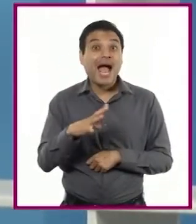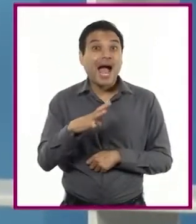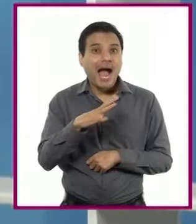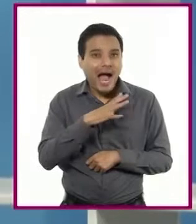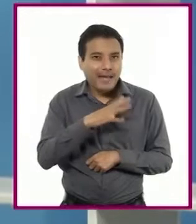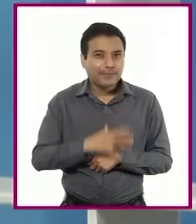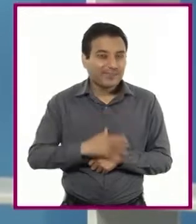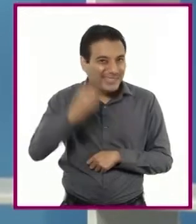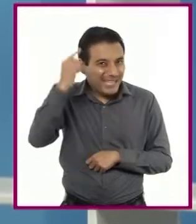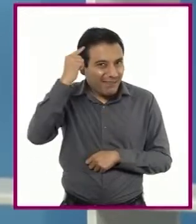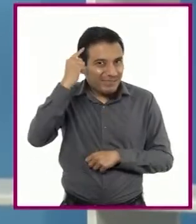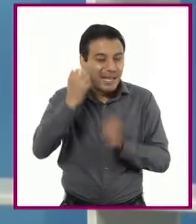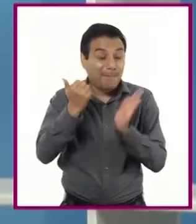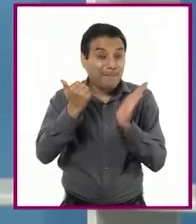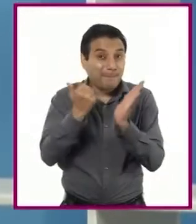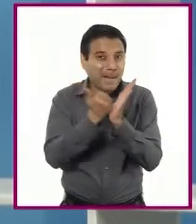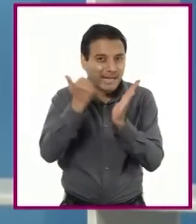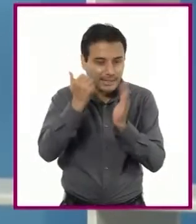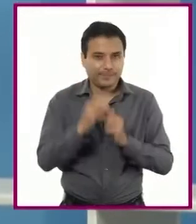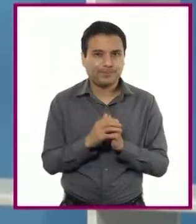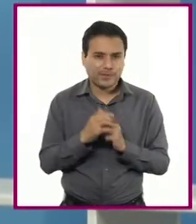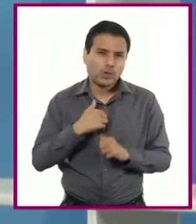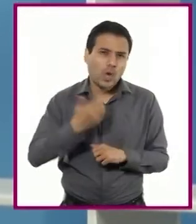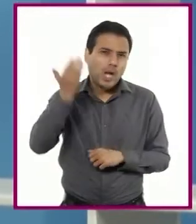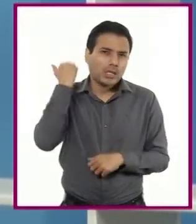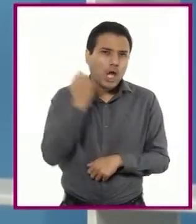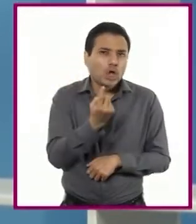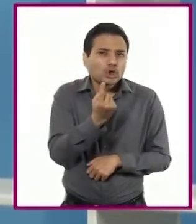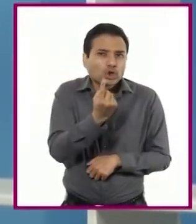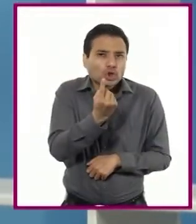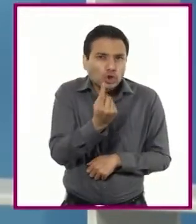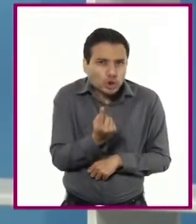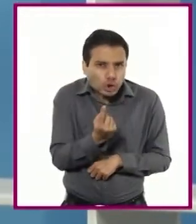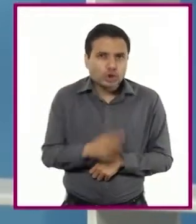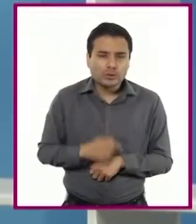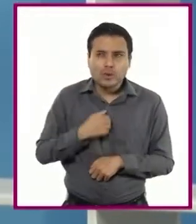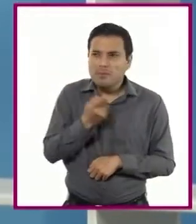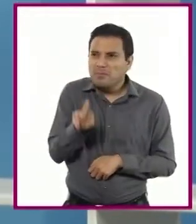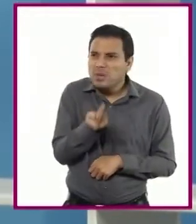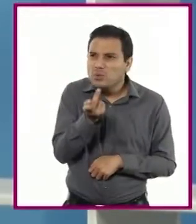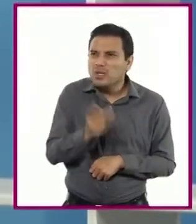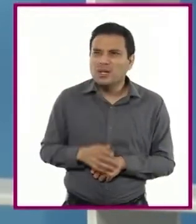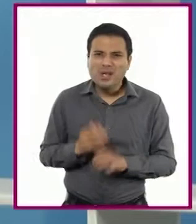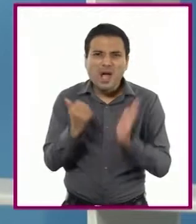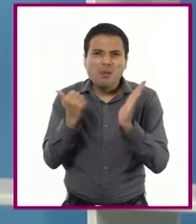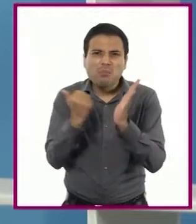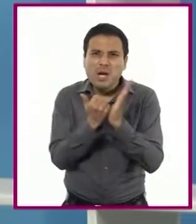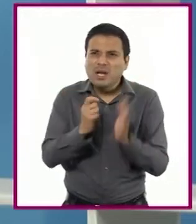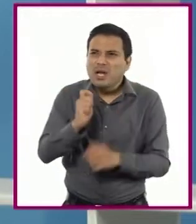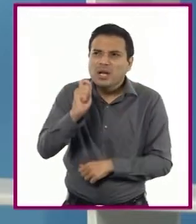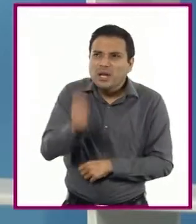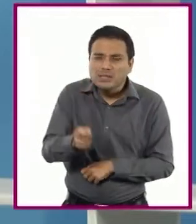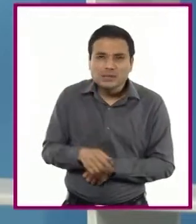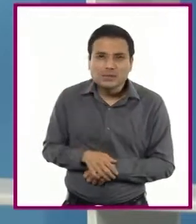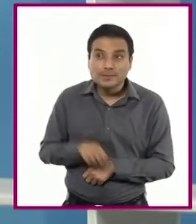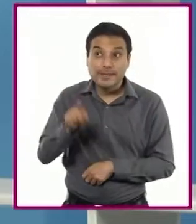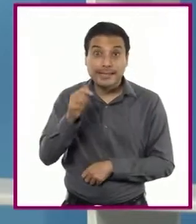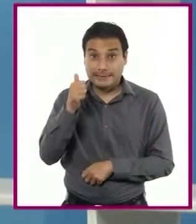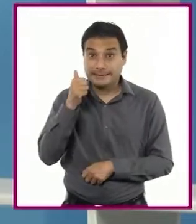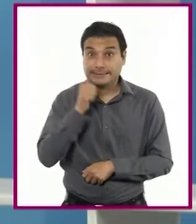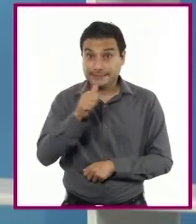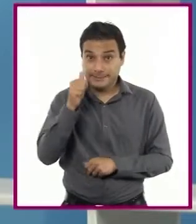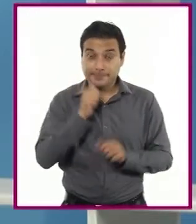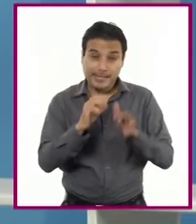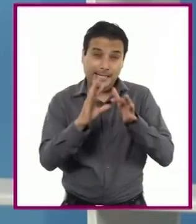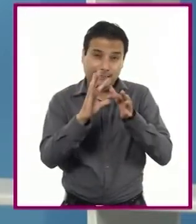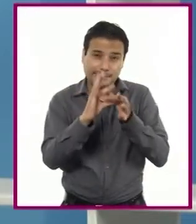la cabeza. Cuando era niño, solía preguntar qué era esa cicatriz. Siempre recibía una